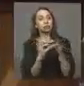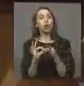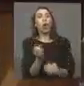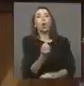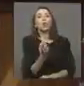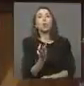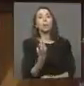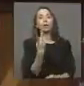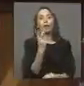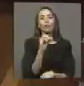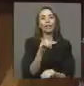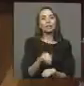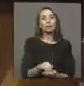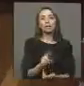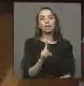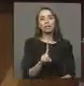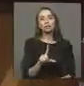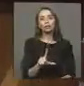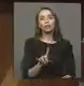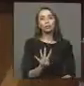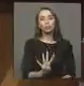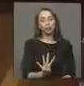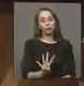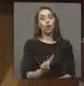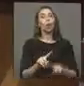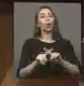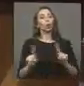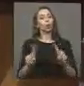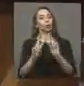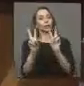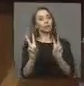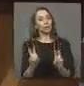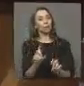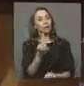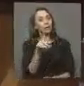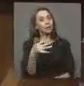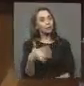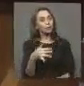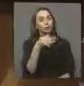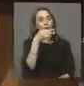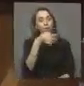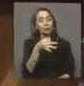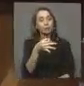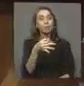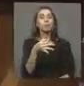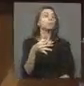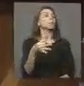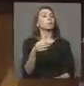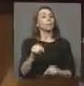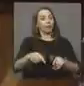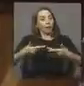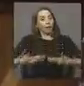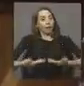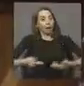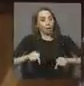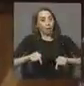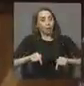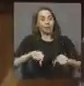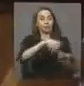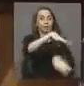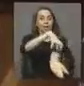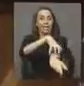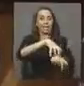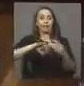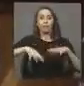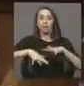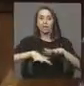número 20.174. En otro ámbito, es importante destacar que en la actualidad, en la región de los